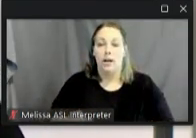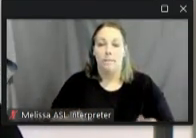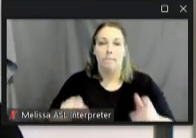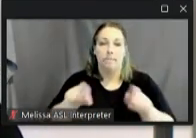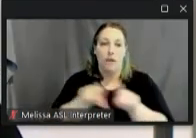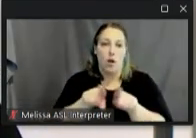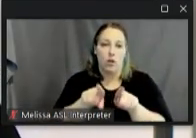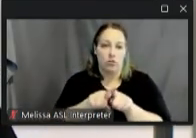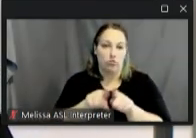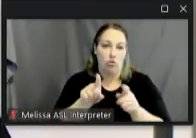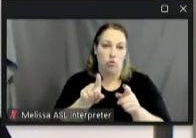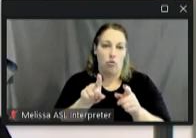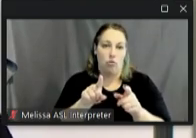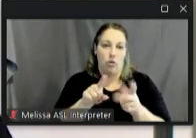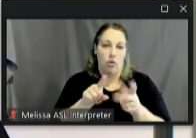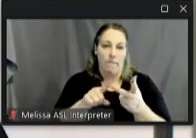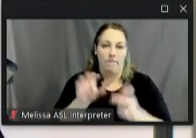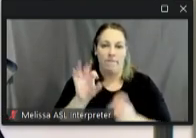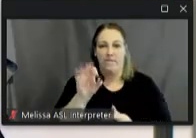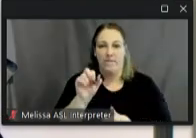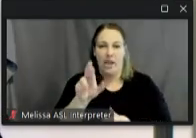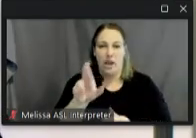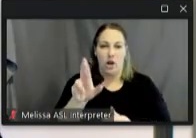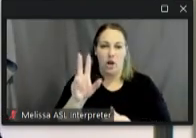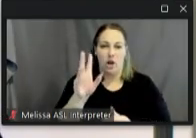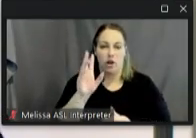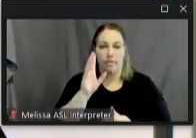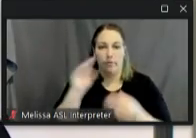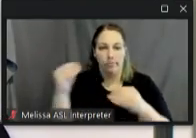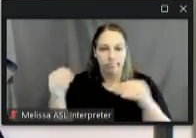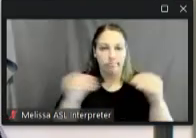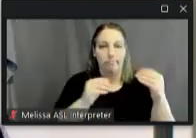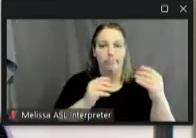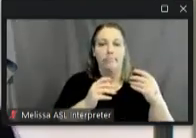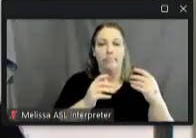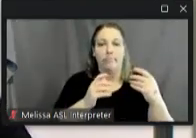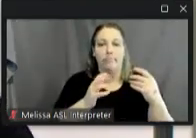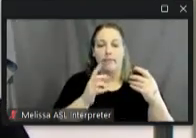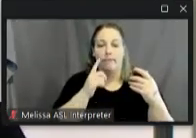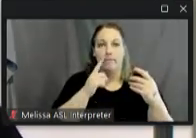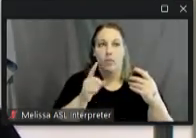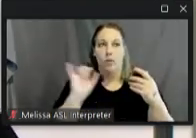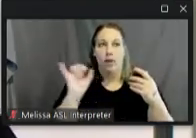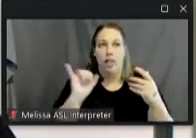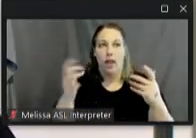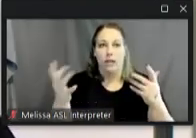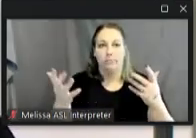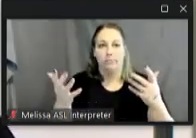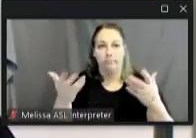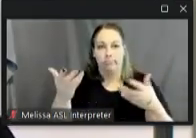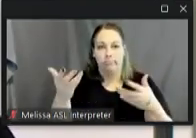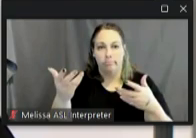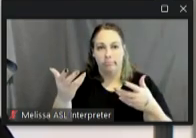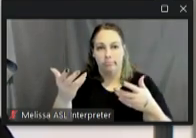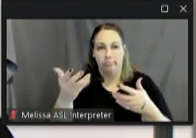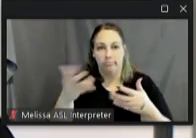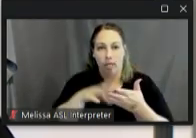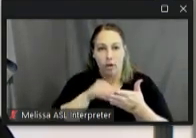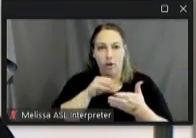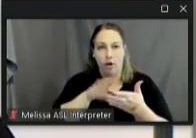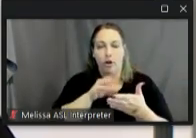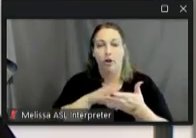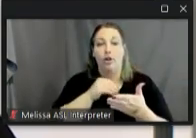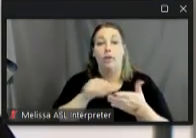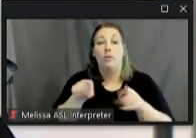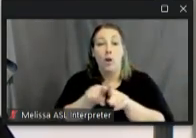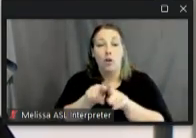Ciudad Mujer, y esperamos también regionalizarlo y territorializarlo hacia las diferentes oficinas de Ciudad Mujer.